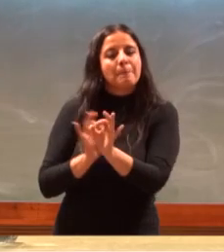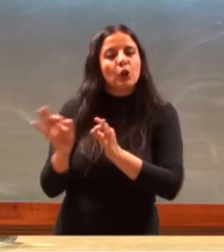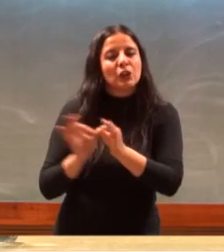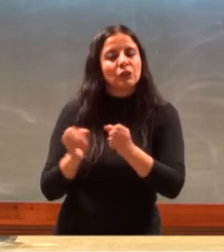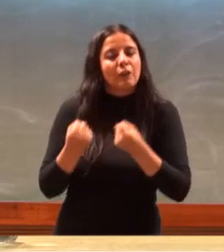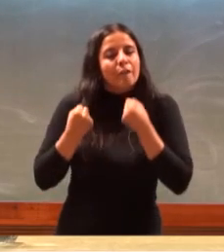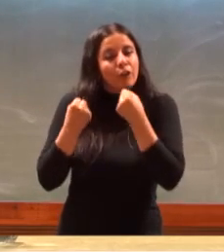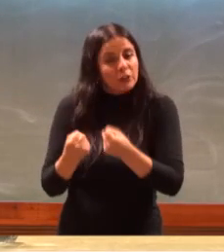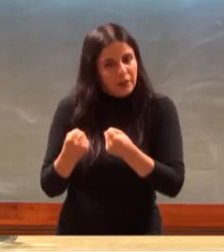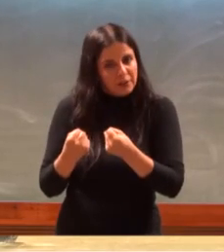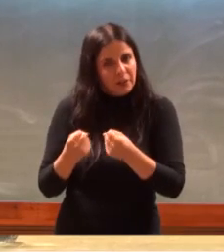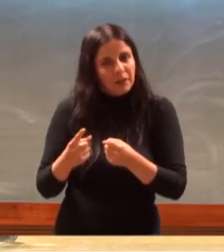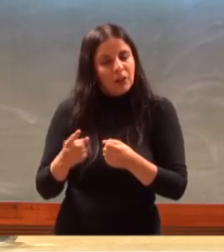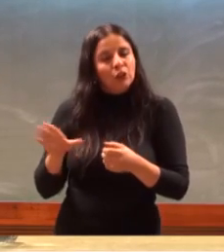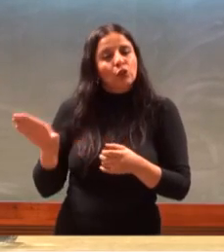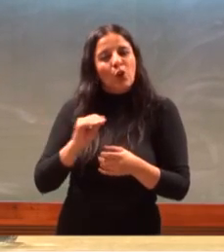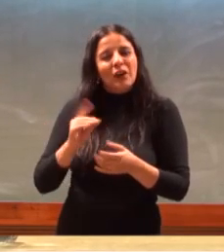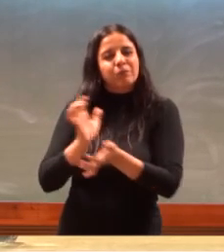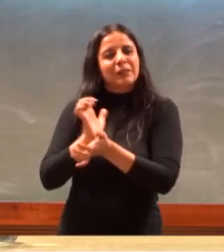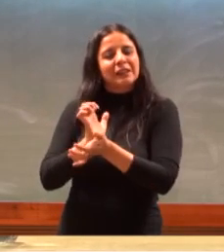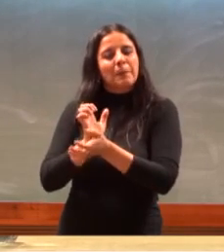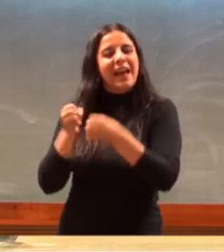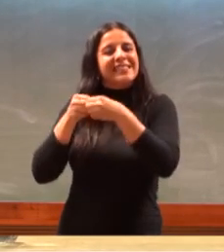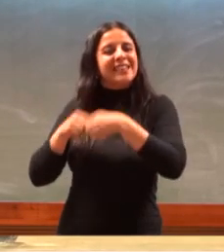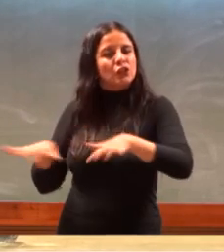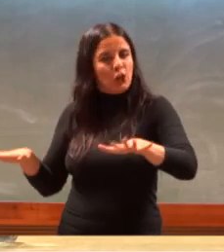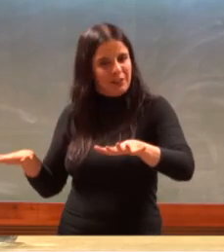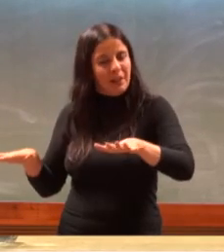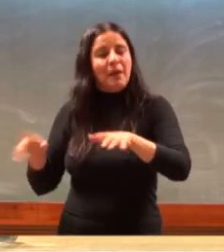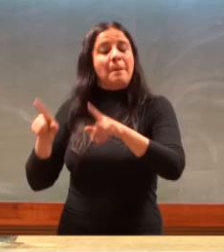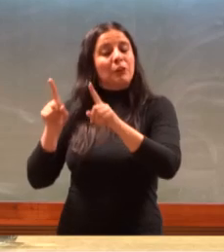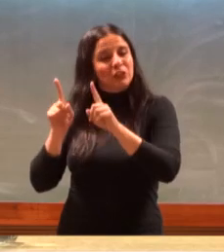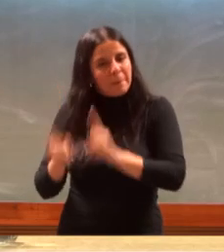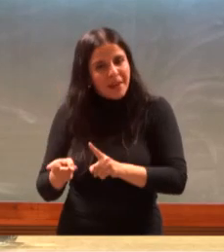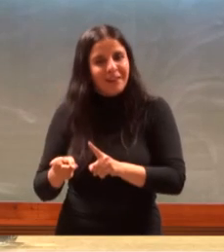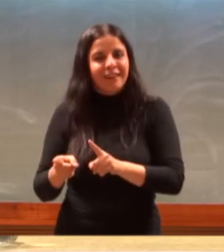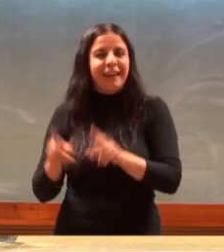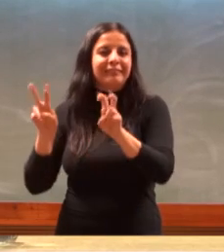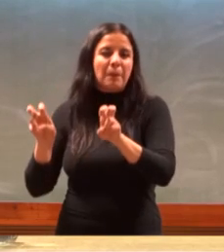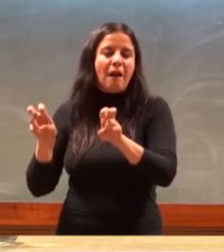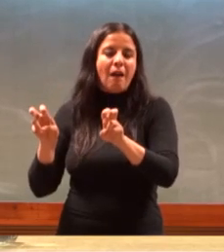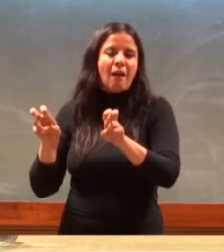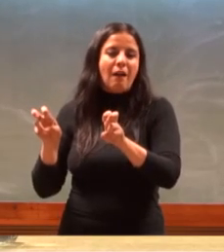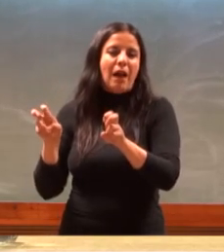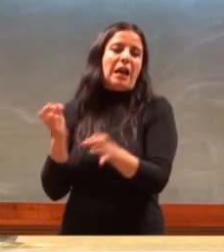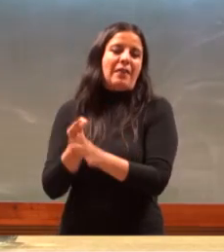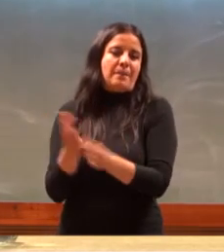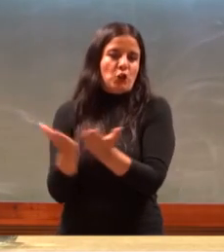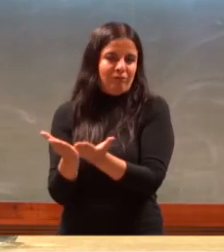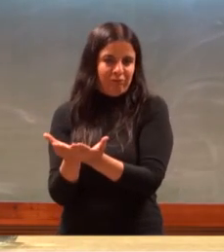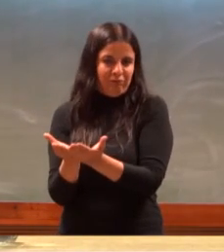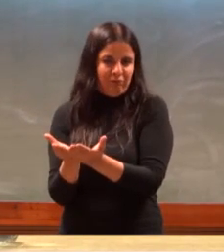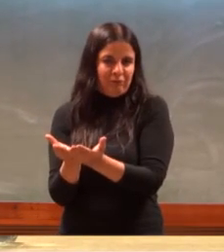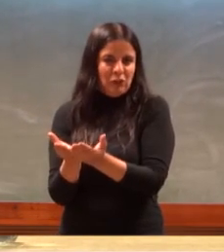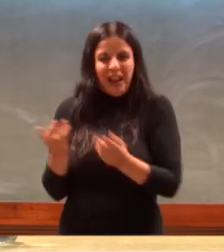fortalecen el la dimensión extensionista Pero además fortalecen la dimensión académica no solamente tienen un reconocimiento académico en